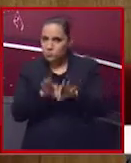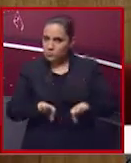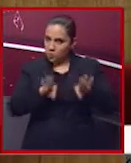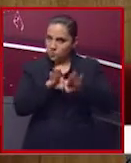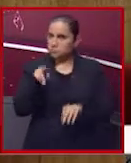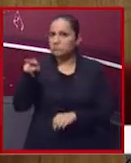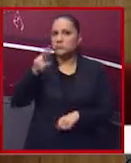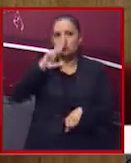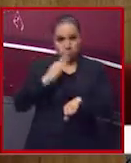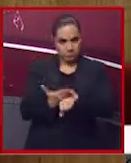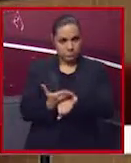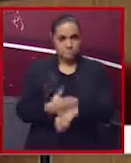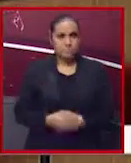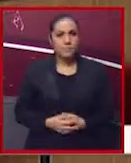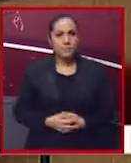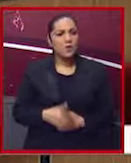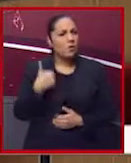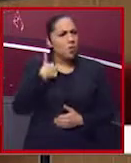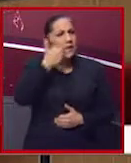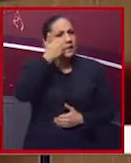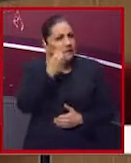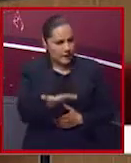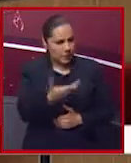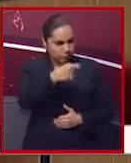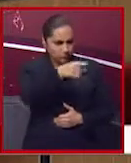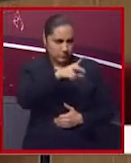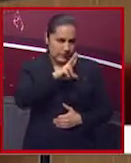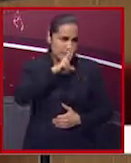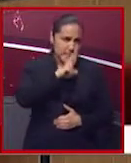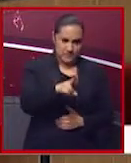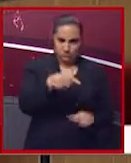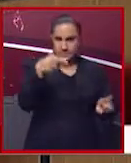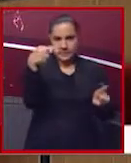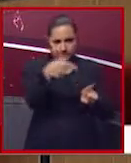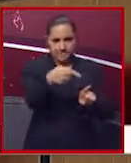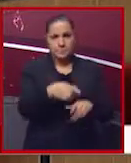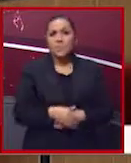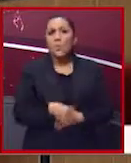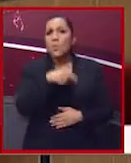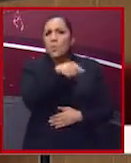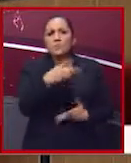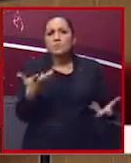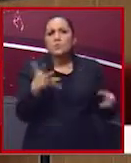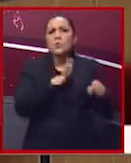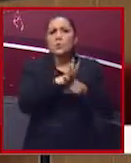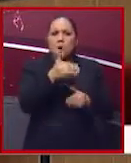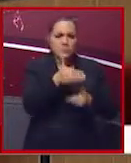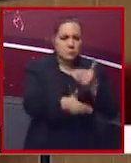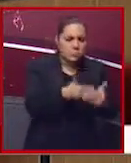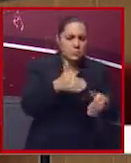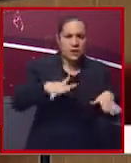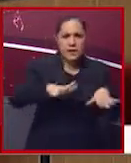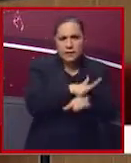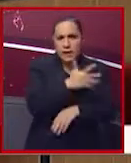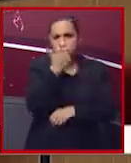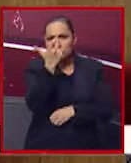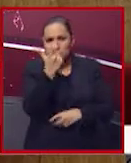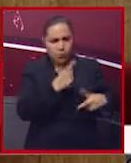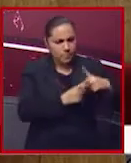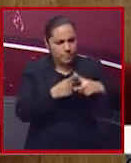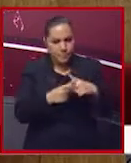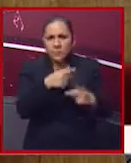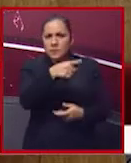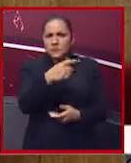saber, en concreto, cuáles son los cambios que ustedes proponen en la política económica, de manera